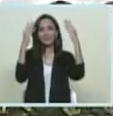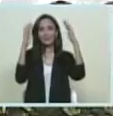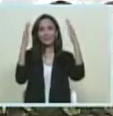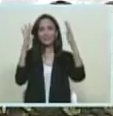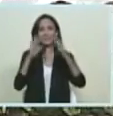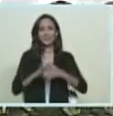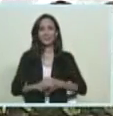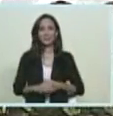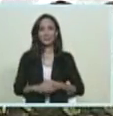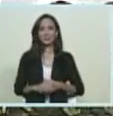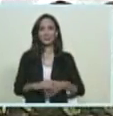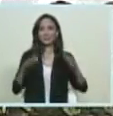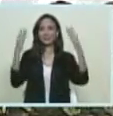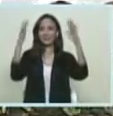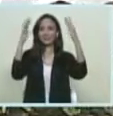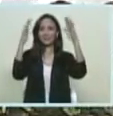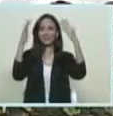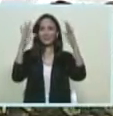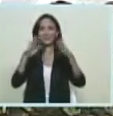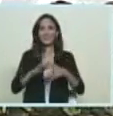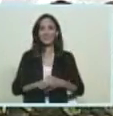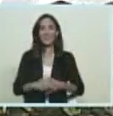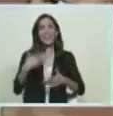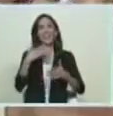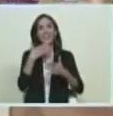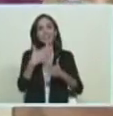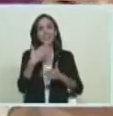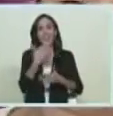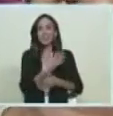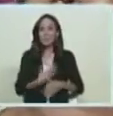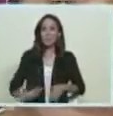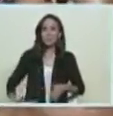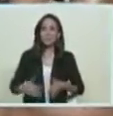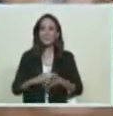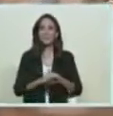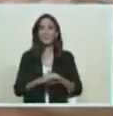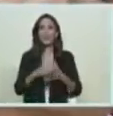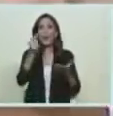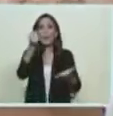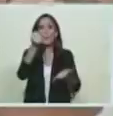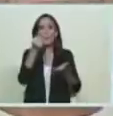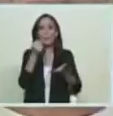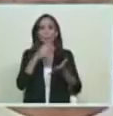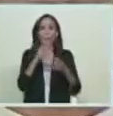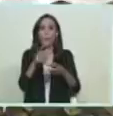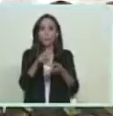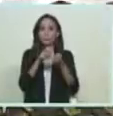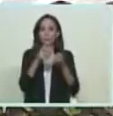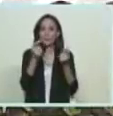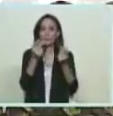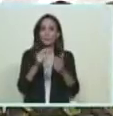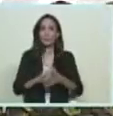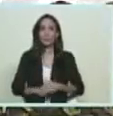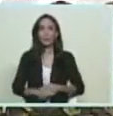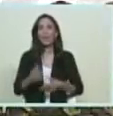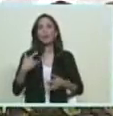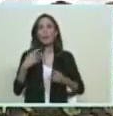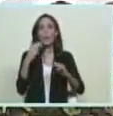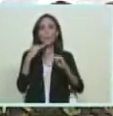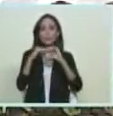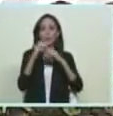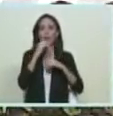San Nicolás. Gracias, presidente. San Nicolás está llegando. Presidente, yo tengo un